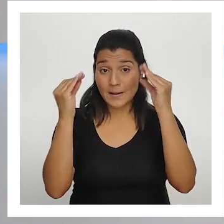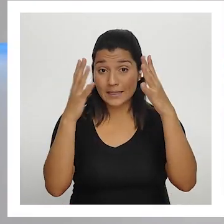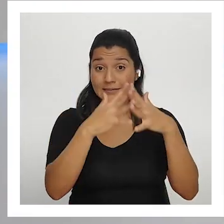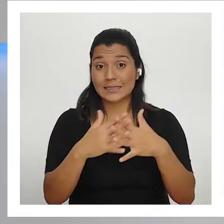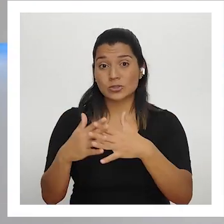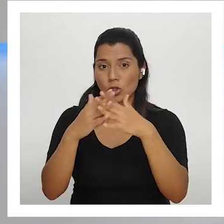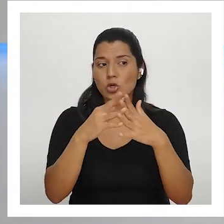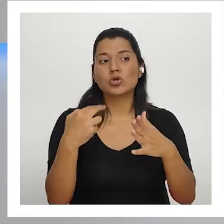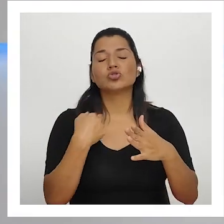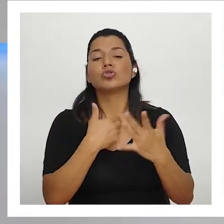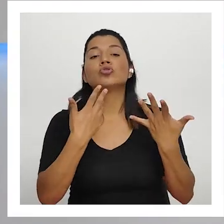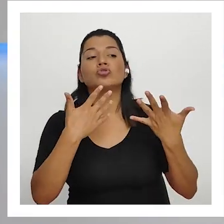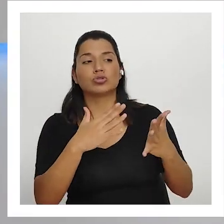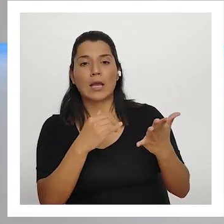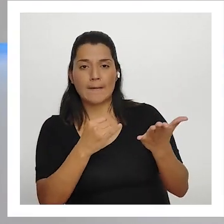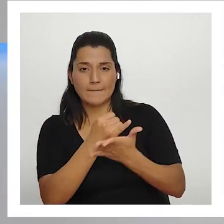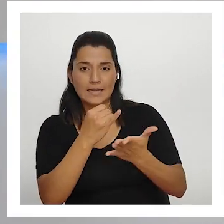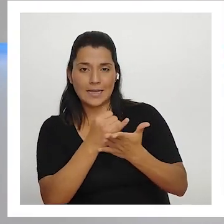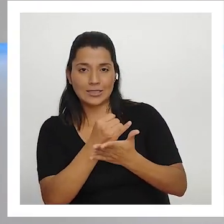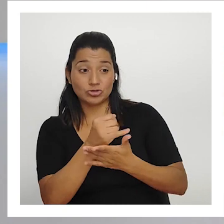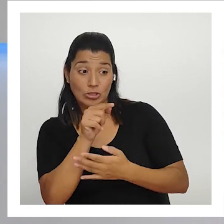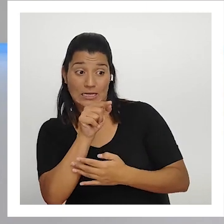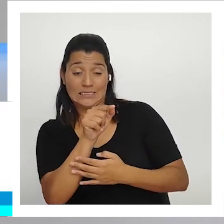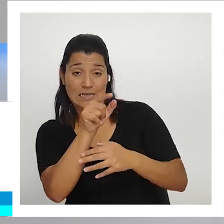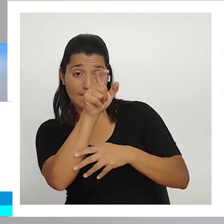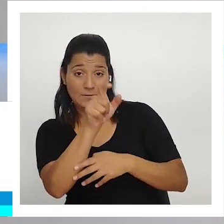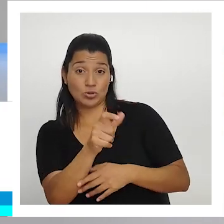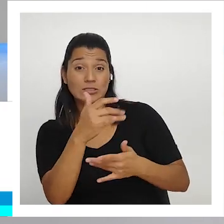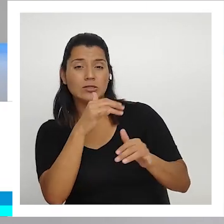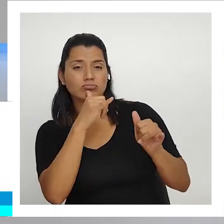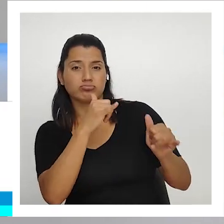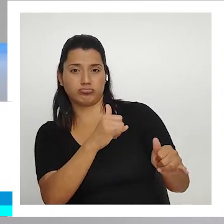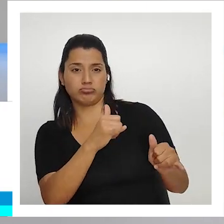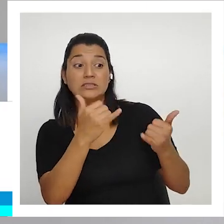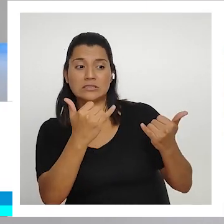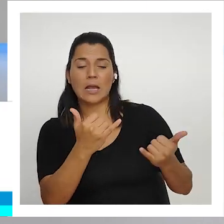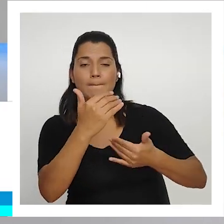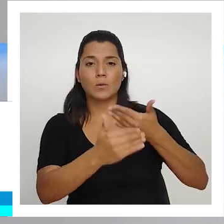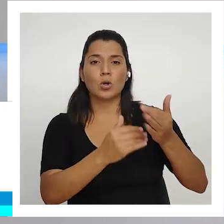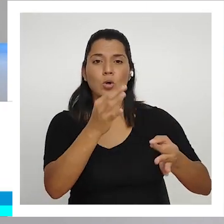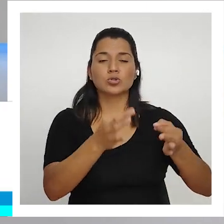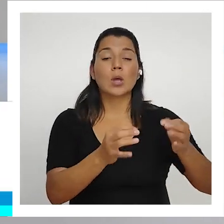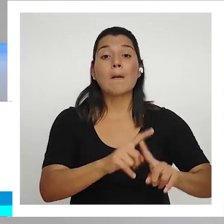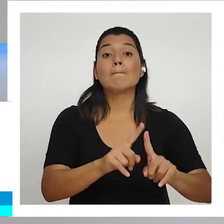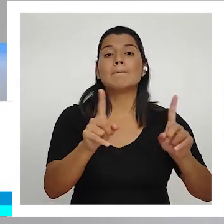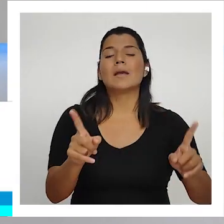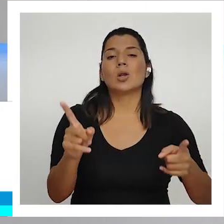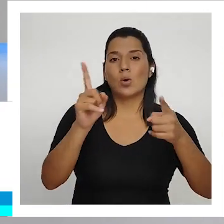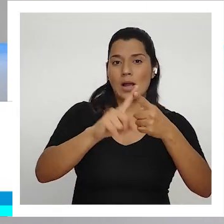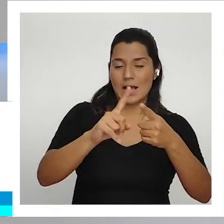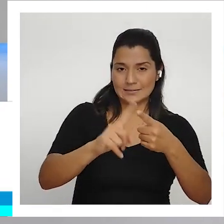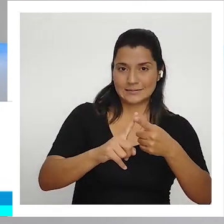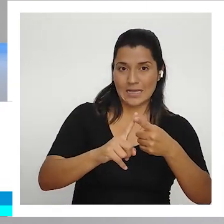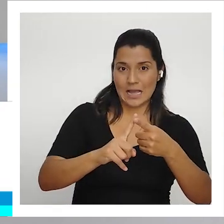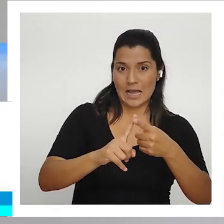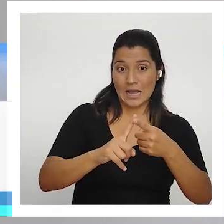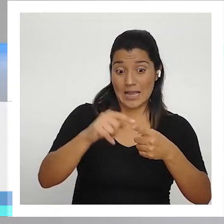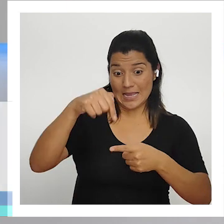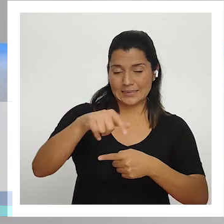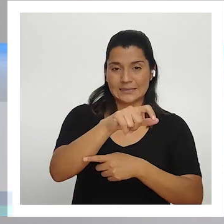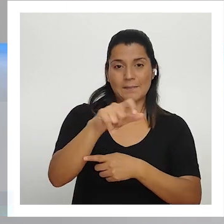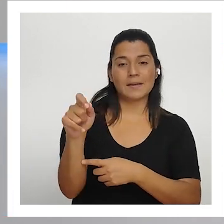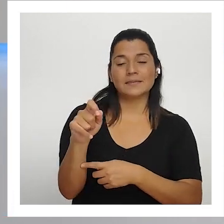digamos, la advertencia se hace durante los últimos días. La primera vez que a través de la información de la Embajada de los Estados Unidos se habla sobre este tema,